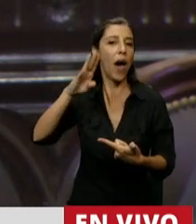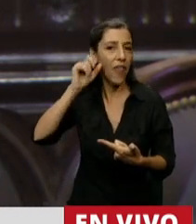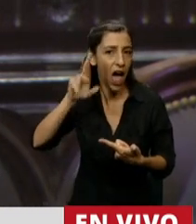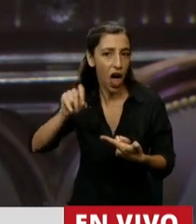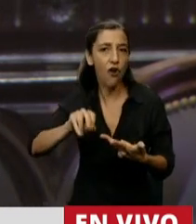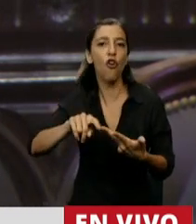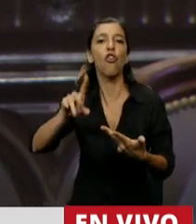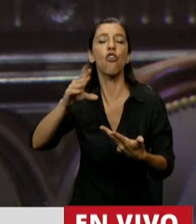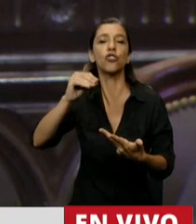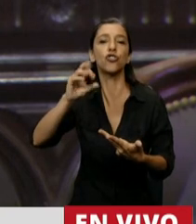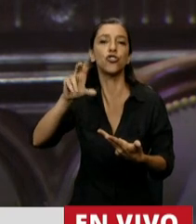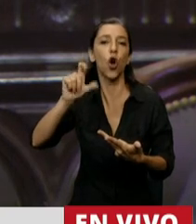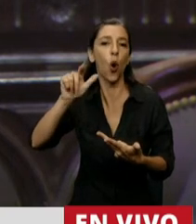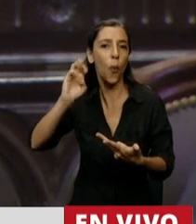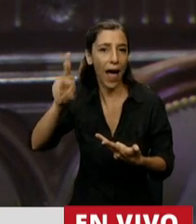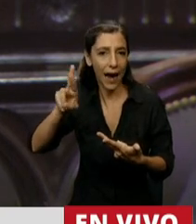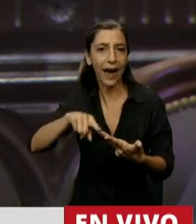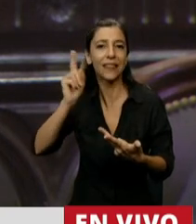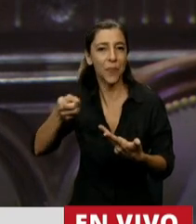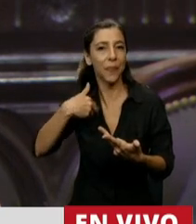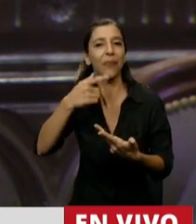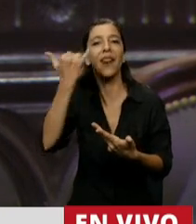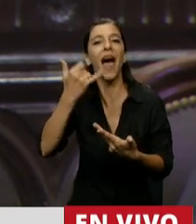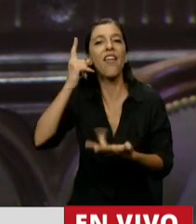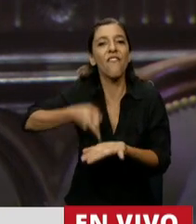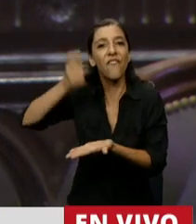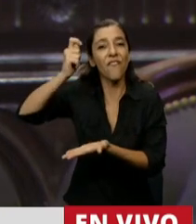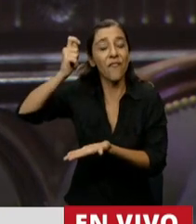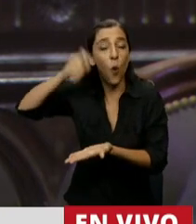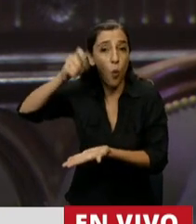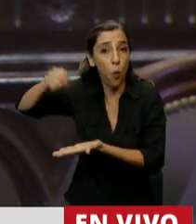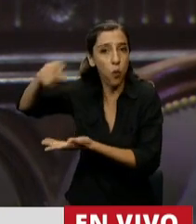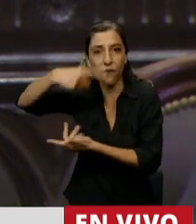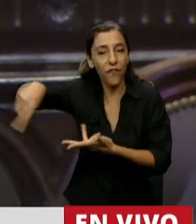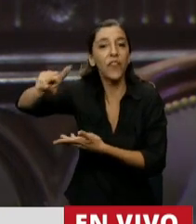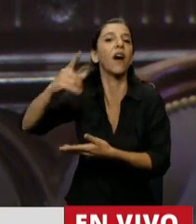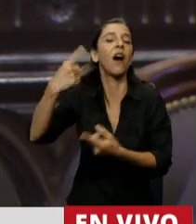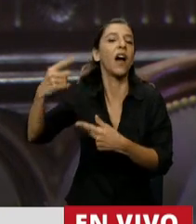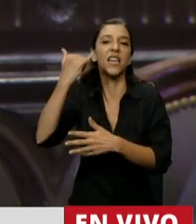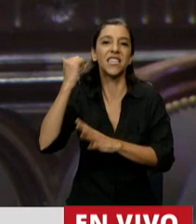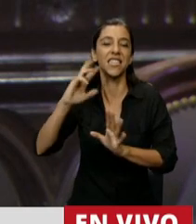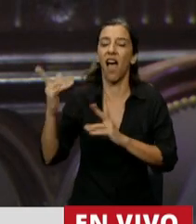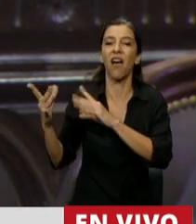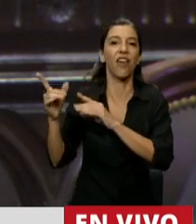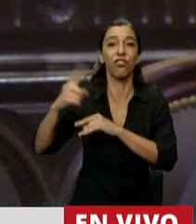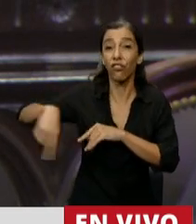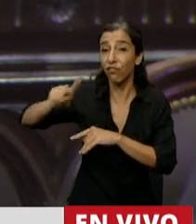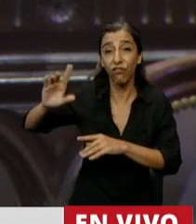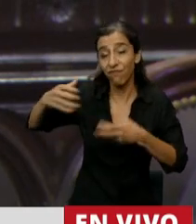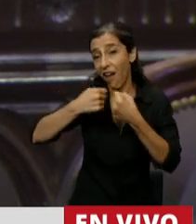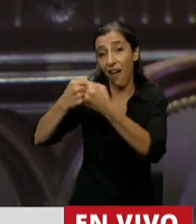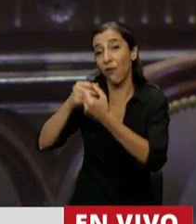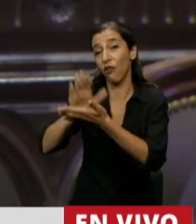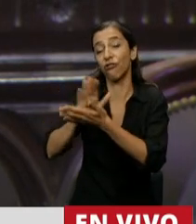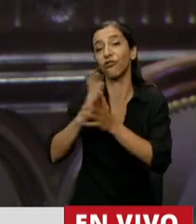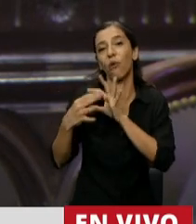claro en el fallo Chocobar, donde la Corte lo que dijo es que la jubilación debe ser un sustitutivo equivalente del salario. Y además, para